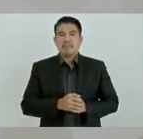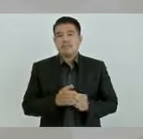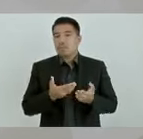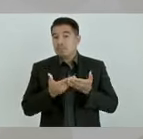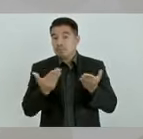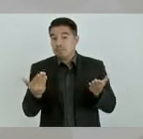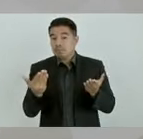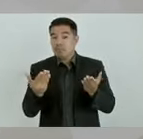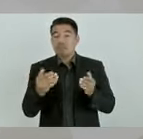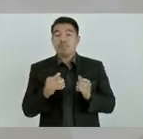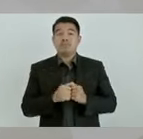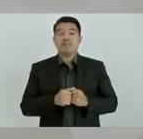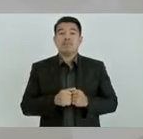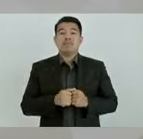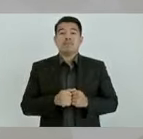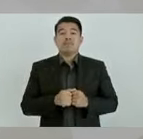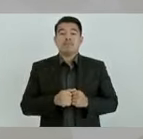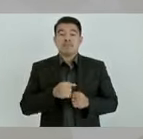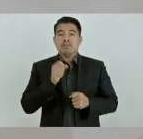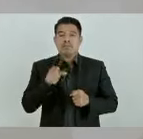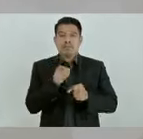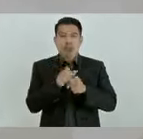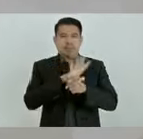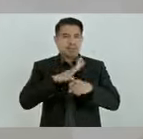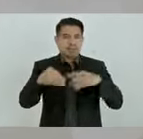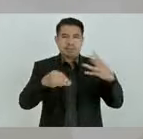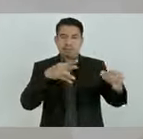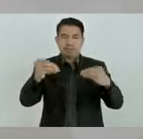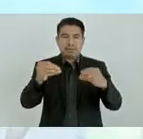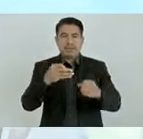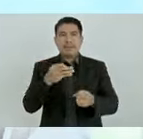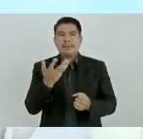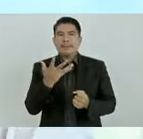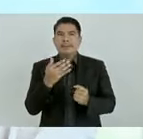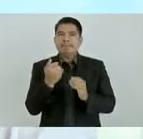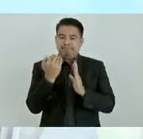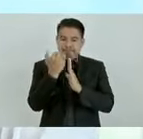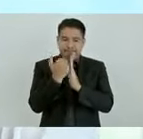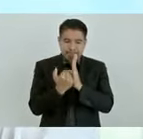quedamos por la pandemia en